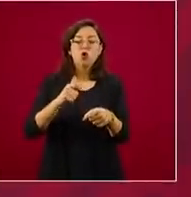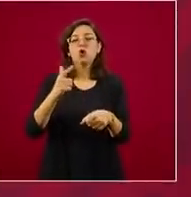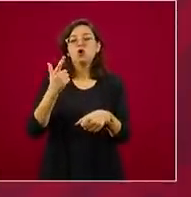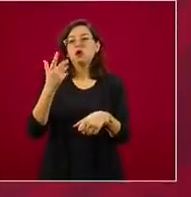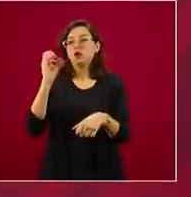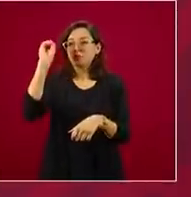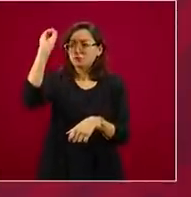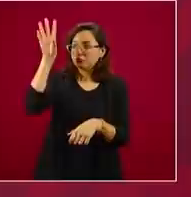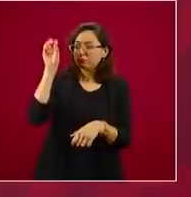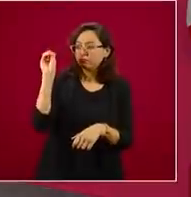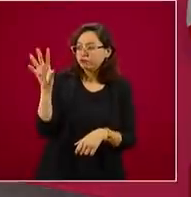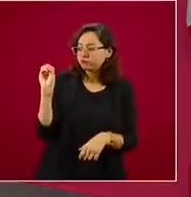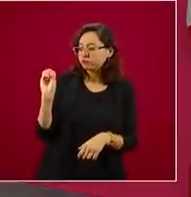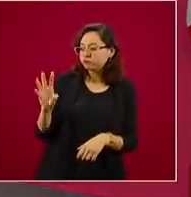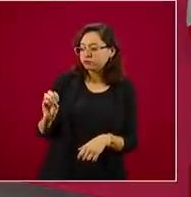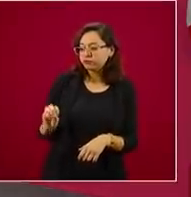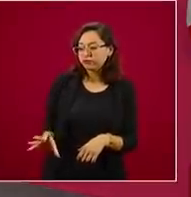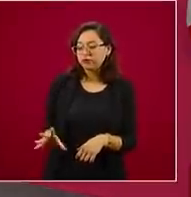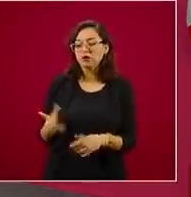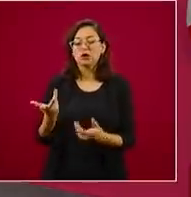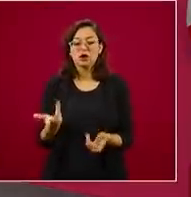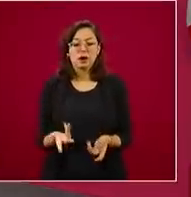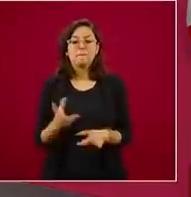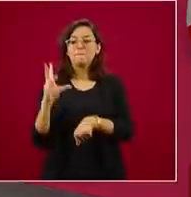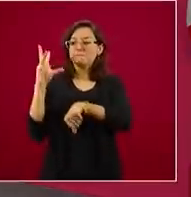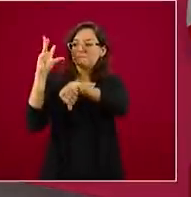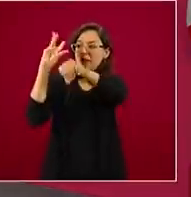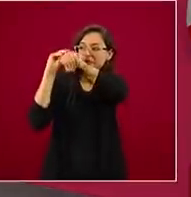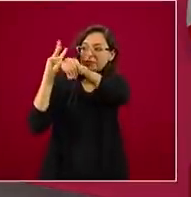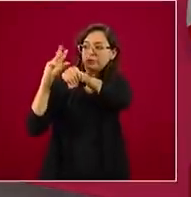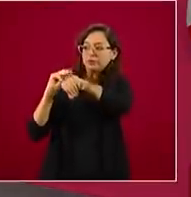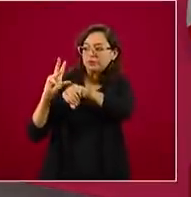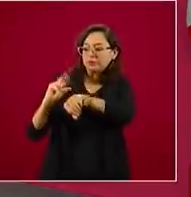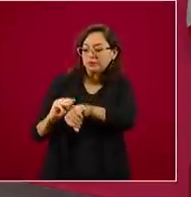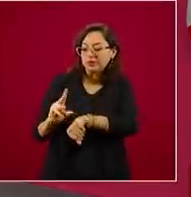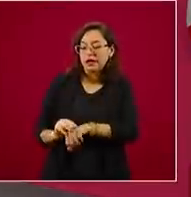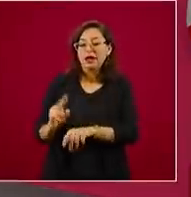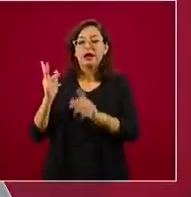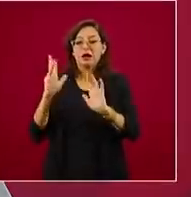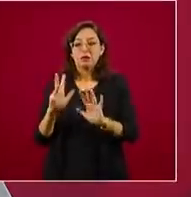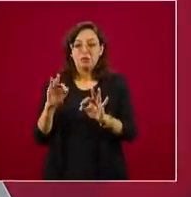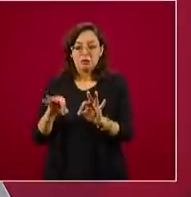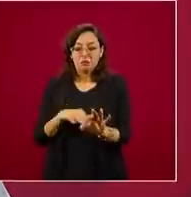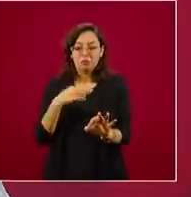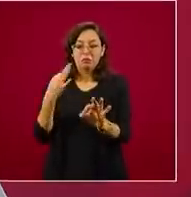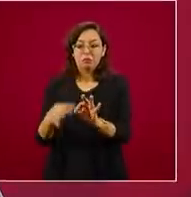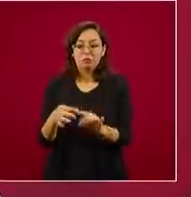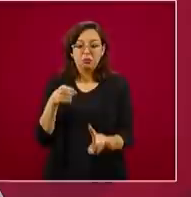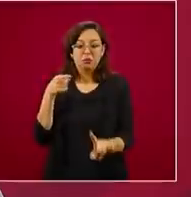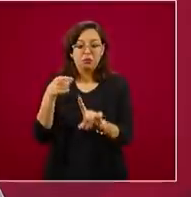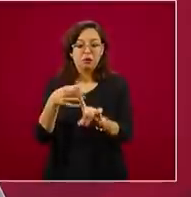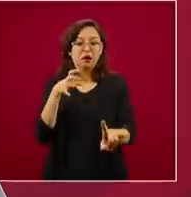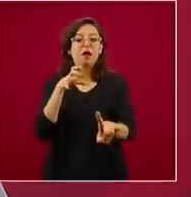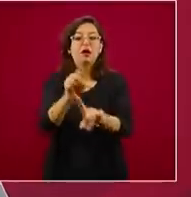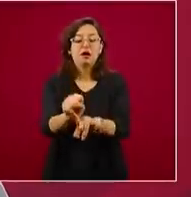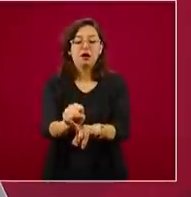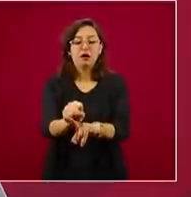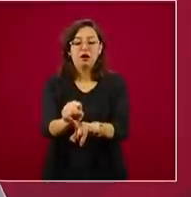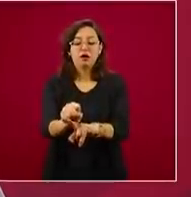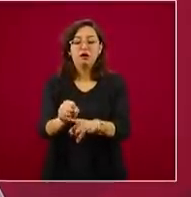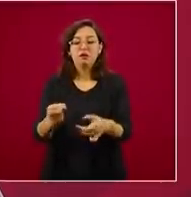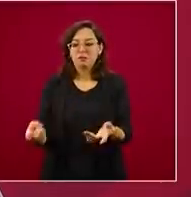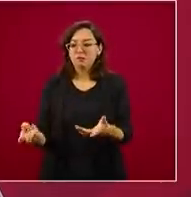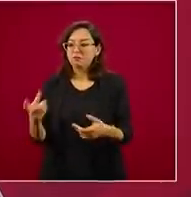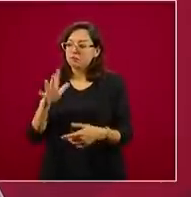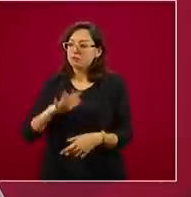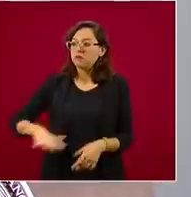la aportación de cada uno de esos ejes hasta llegar a la meta del bienestar, porque no solo termina con la